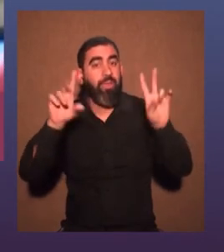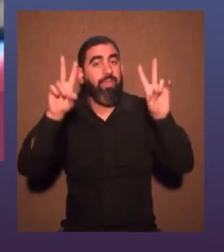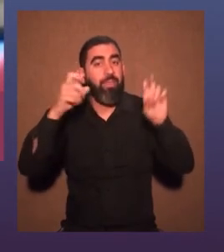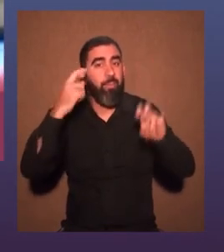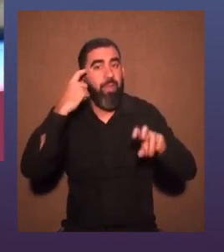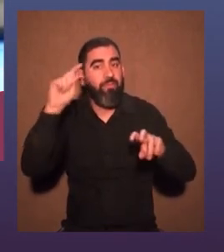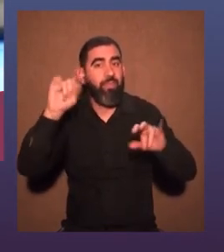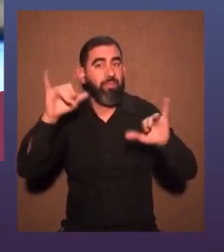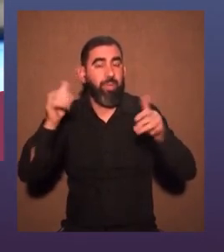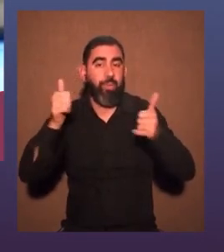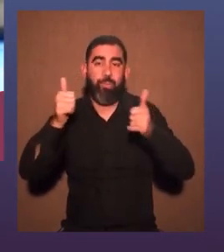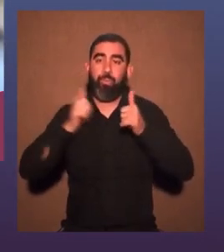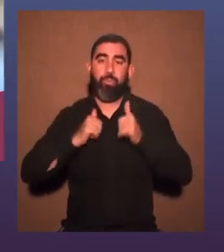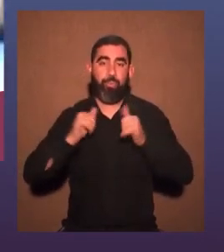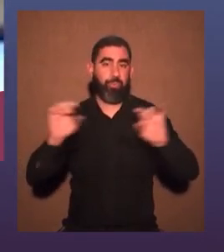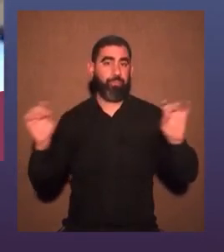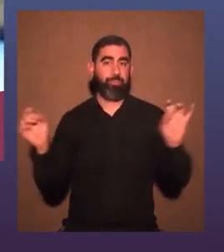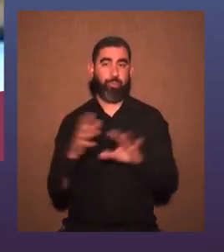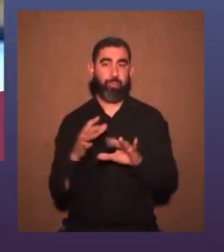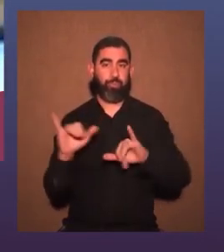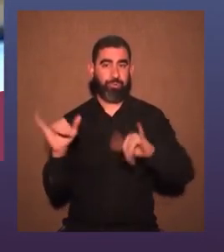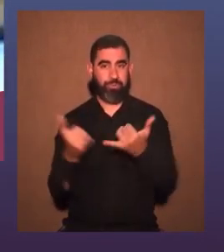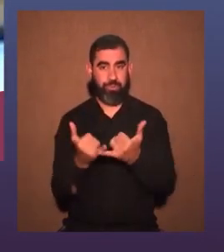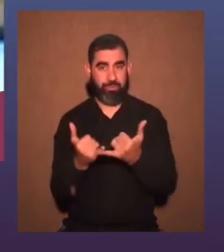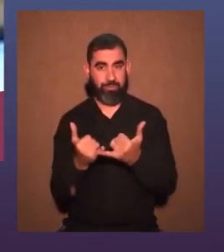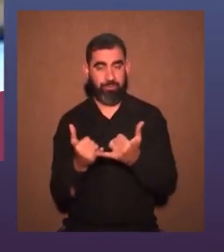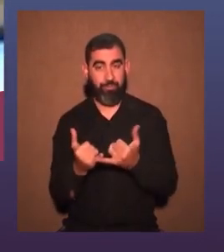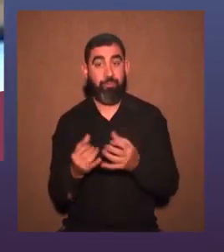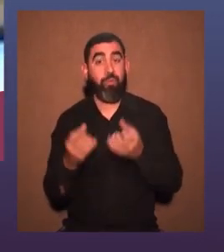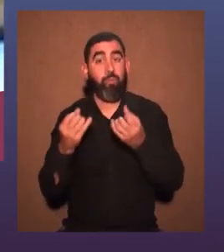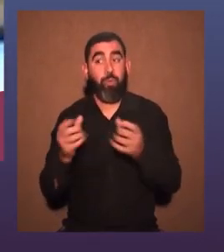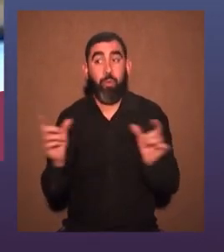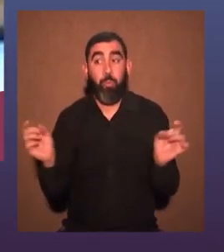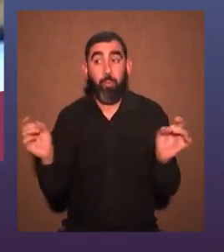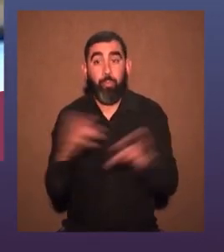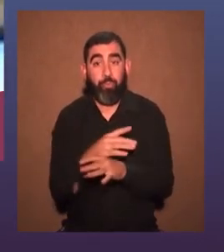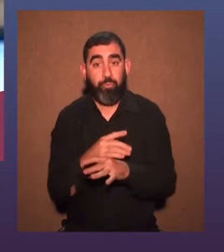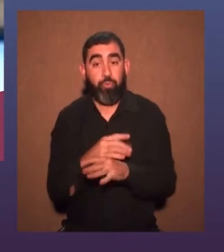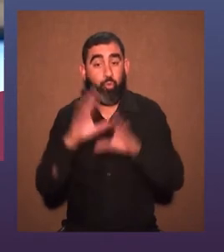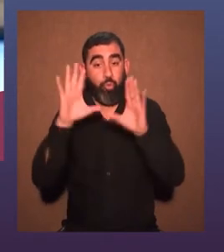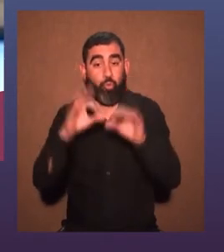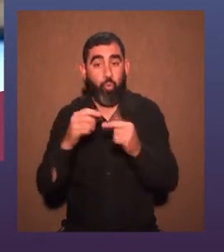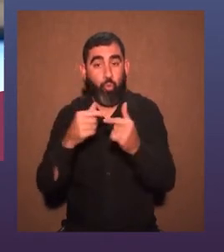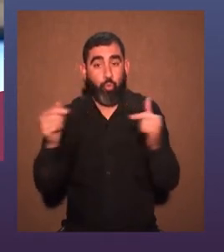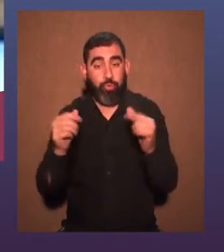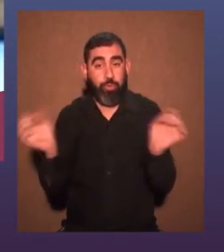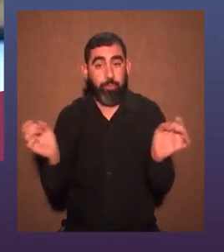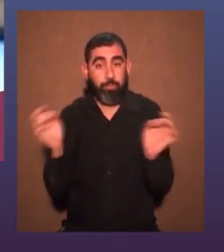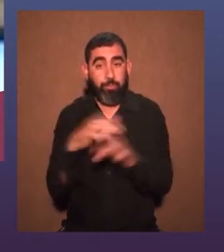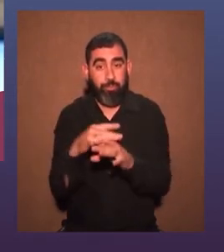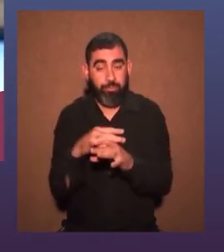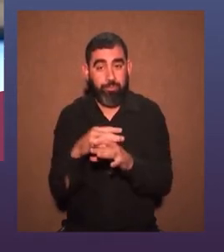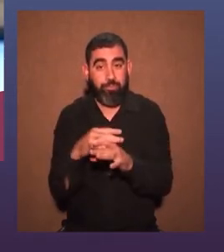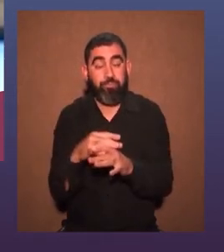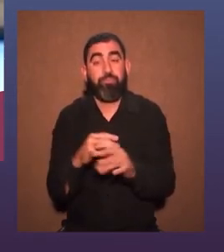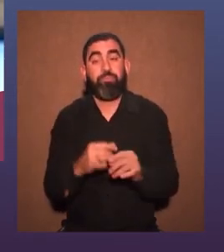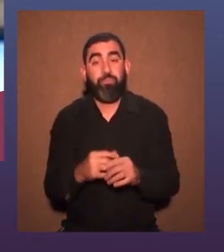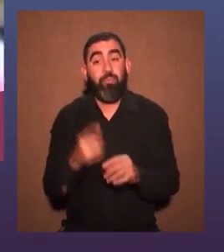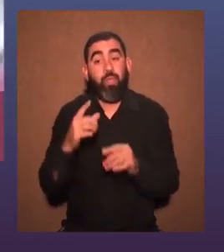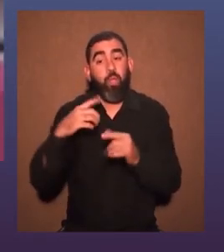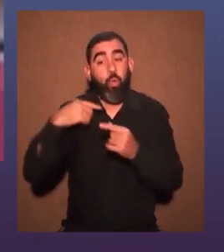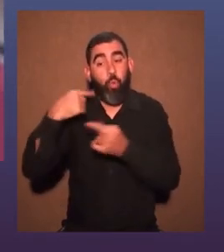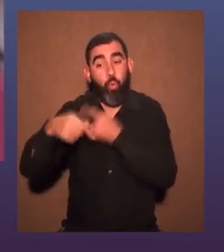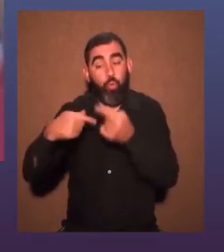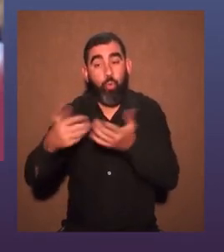ahí descansamos, digamos, por llamarlo de una manera, los creativos, porque ya pusimos todas las fichas, ya está todo, ¿no? Y